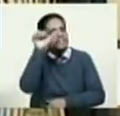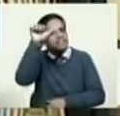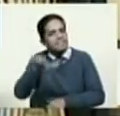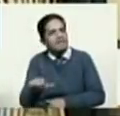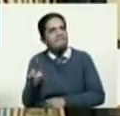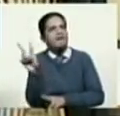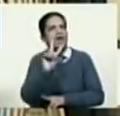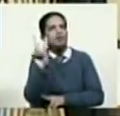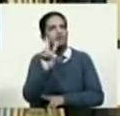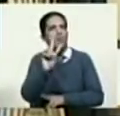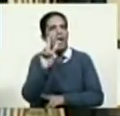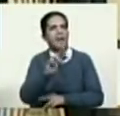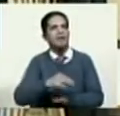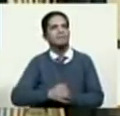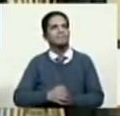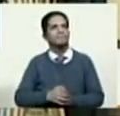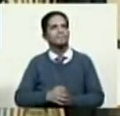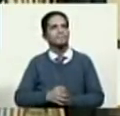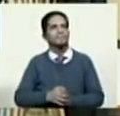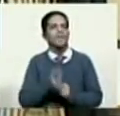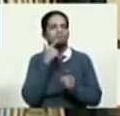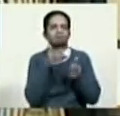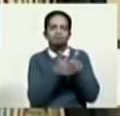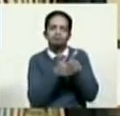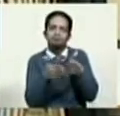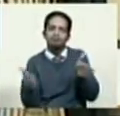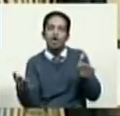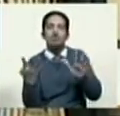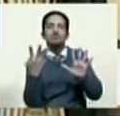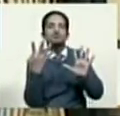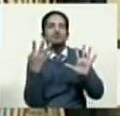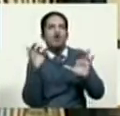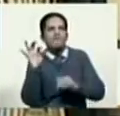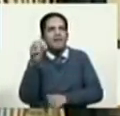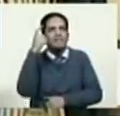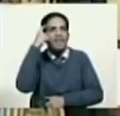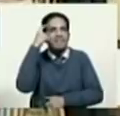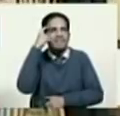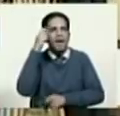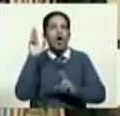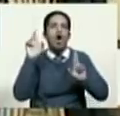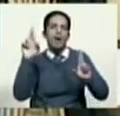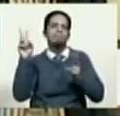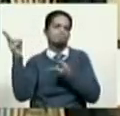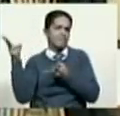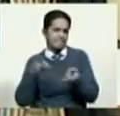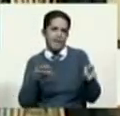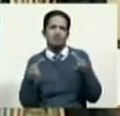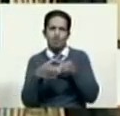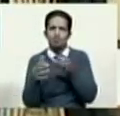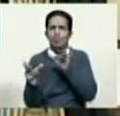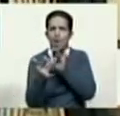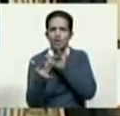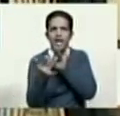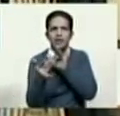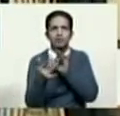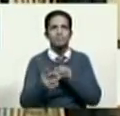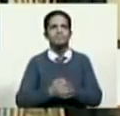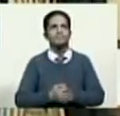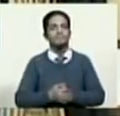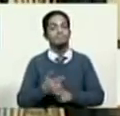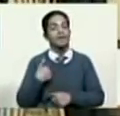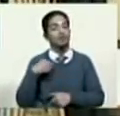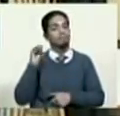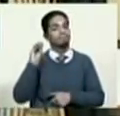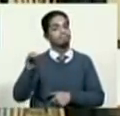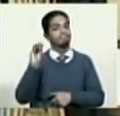Venezuela en estos 90 días que ellos se han dado. Ojalá. Bienvenido al grupo de contacto de la Unión Europea, aunque les digo desde ya